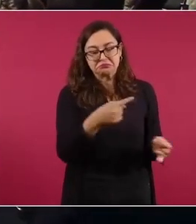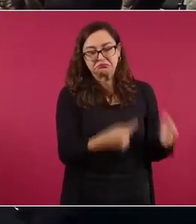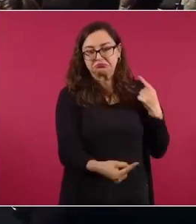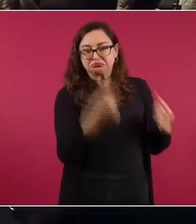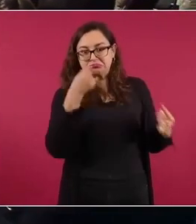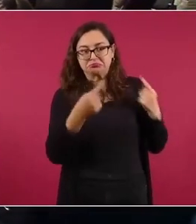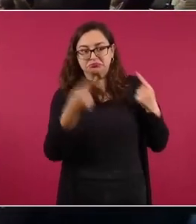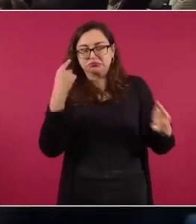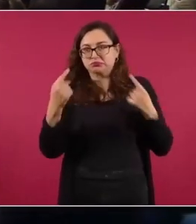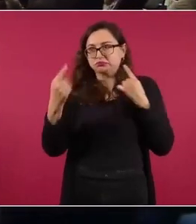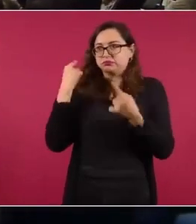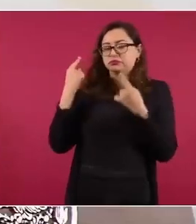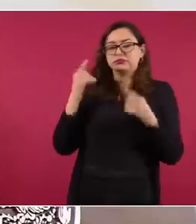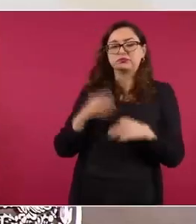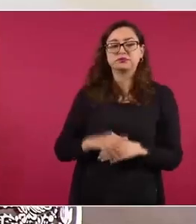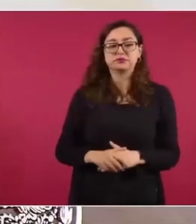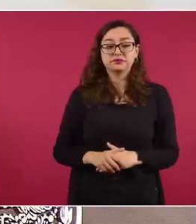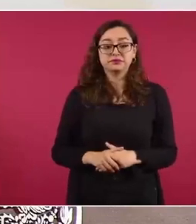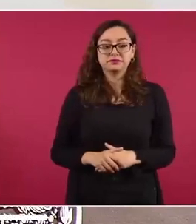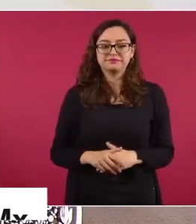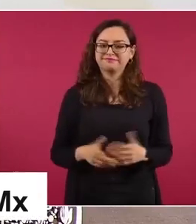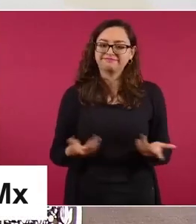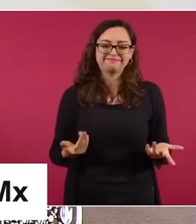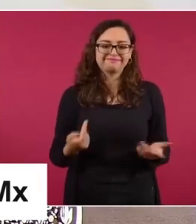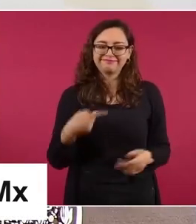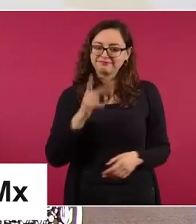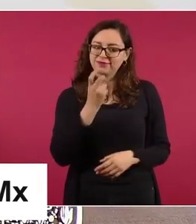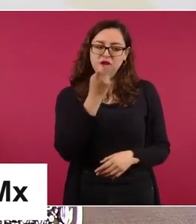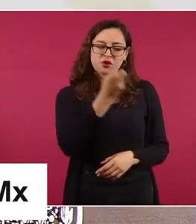Pero pues no hay que desearle mal a nadie